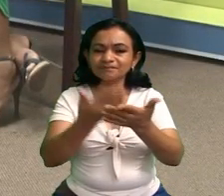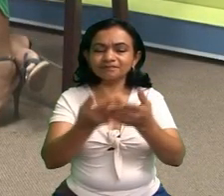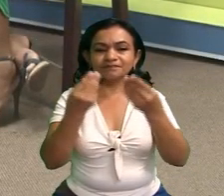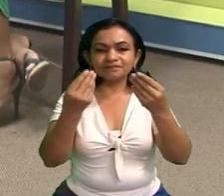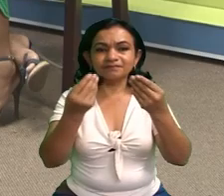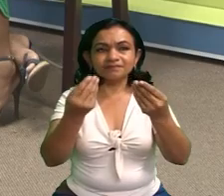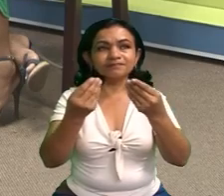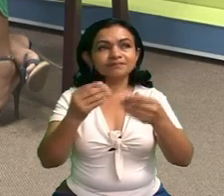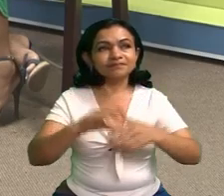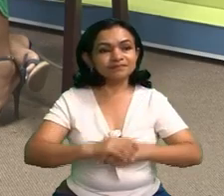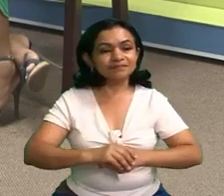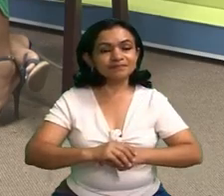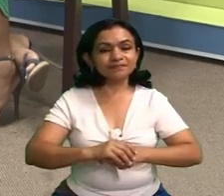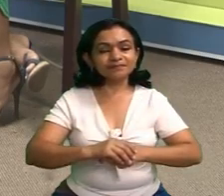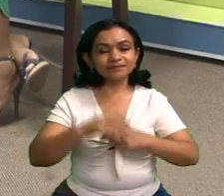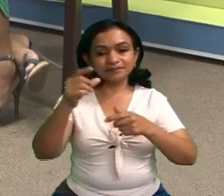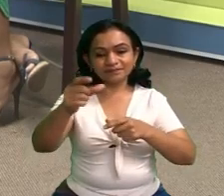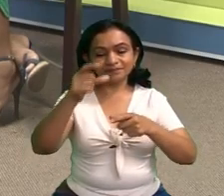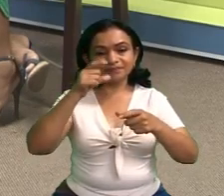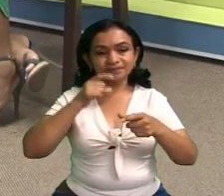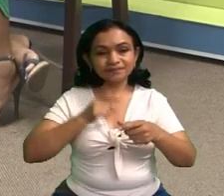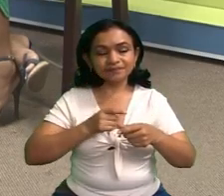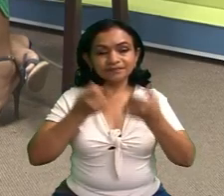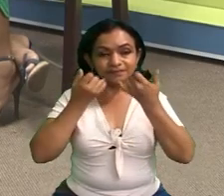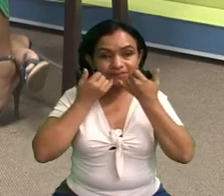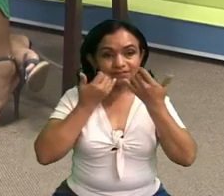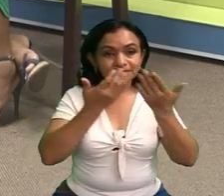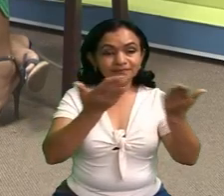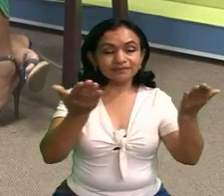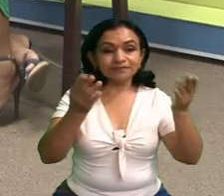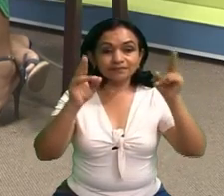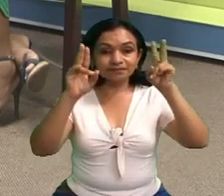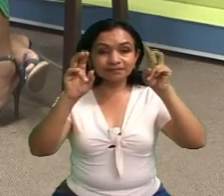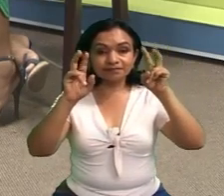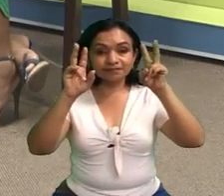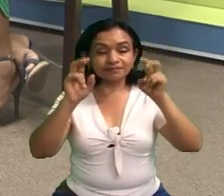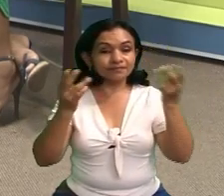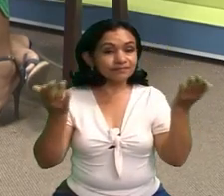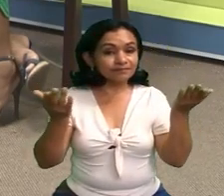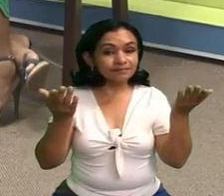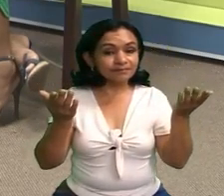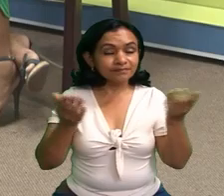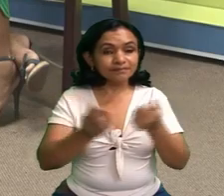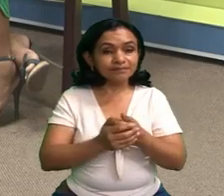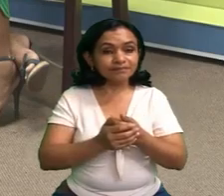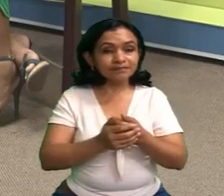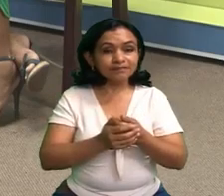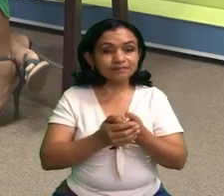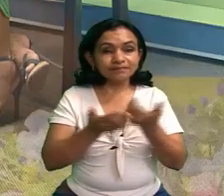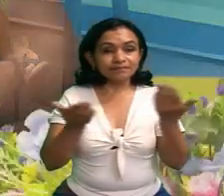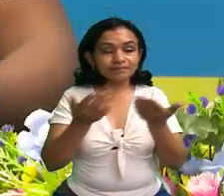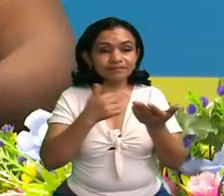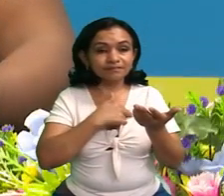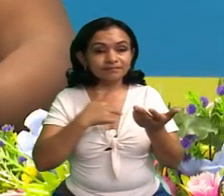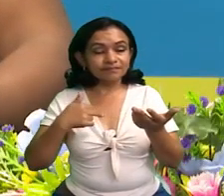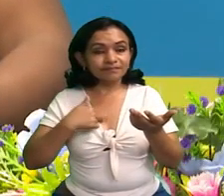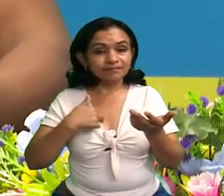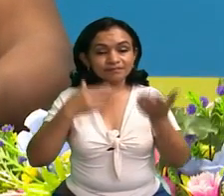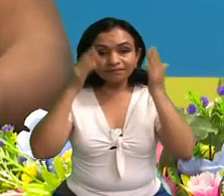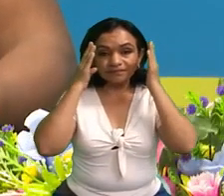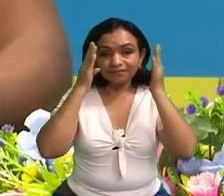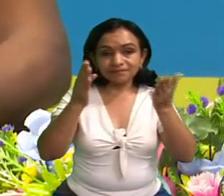valioso tiempo y por, gracias por informarnos invitación. Sobre este tema, que no es un padecimiento que le pongamos mucha